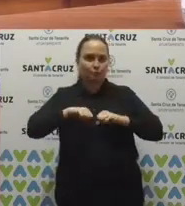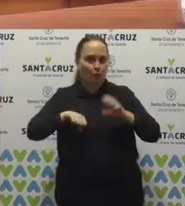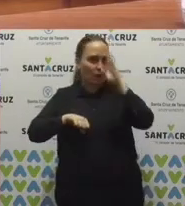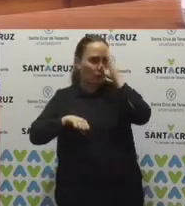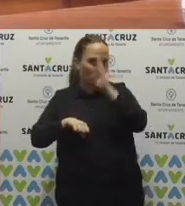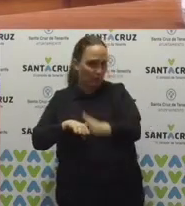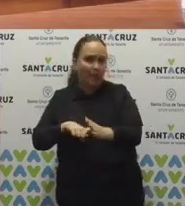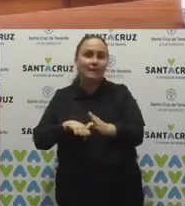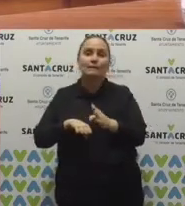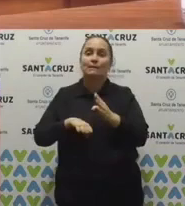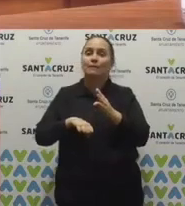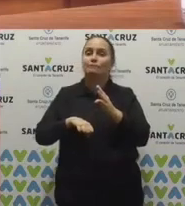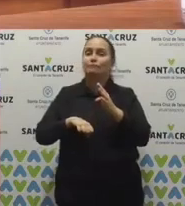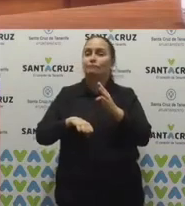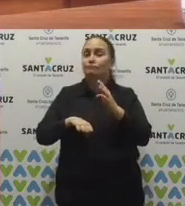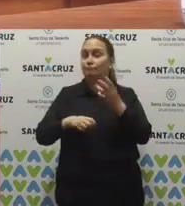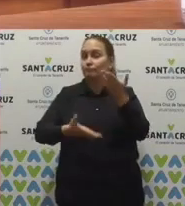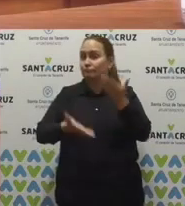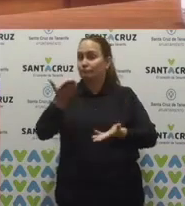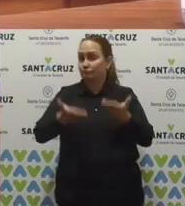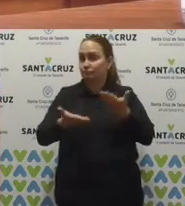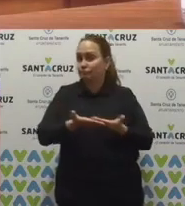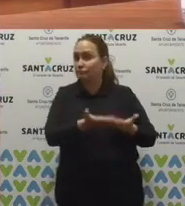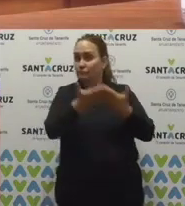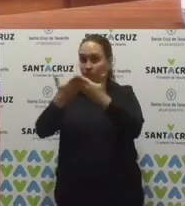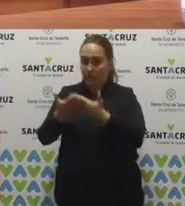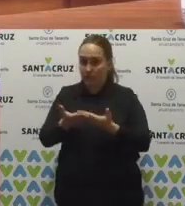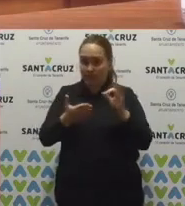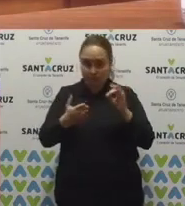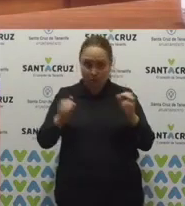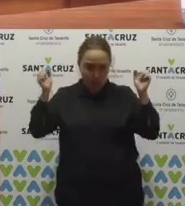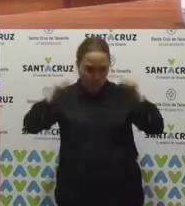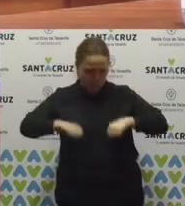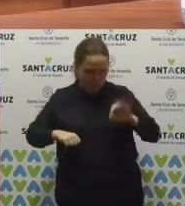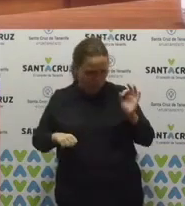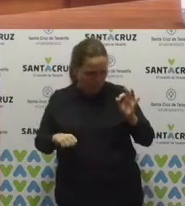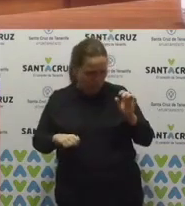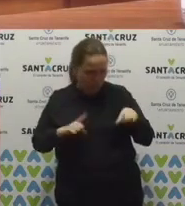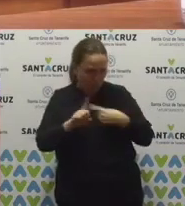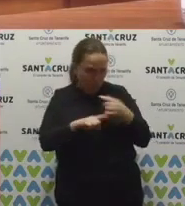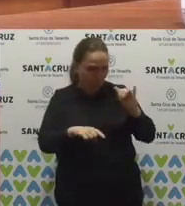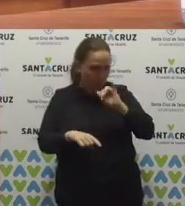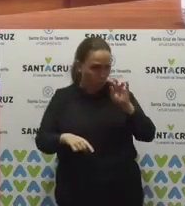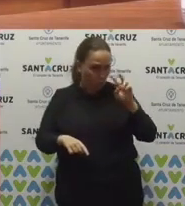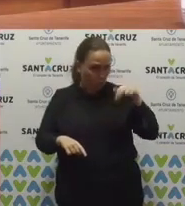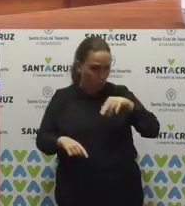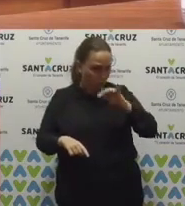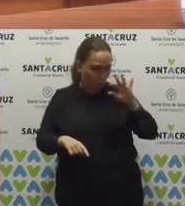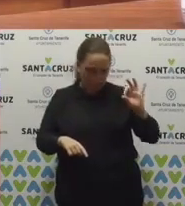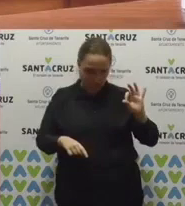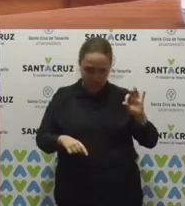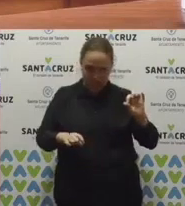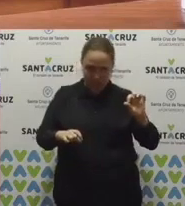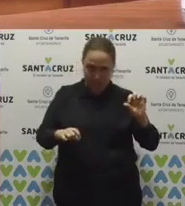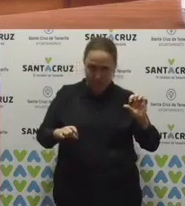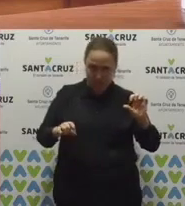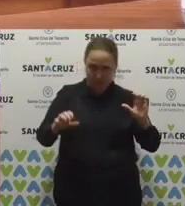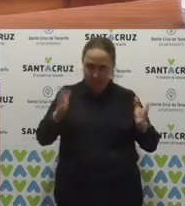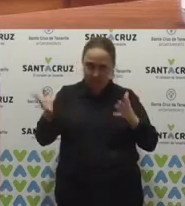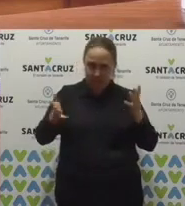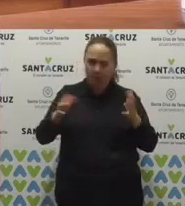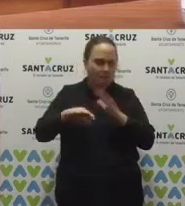remunicipalización de la gestión y creo que don juan jose o sea es